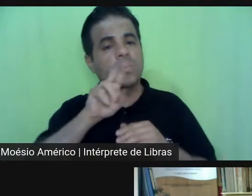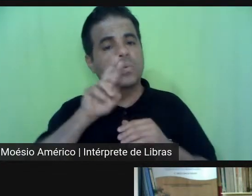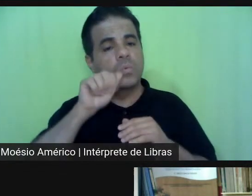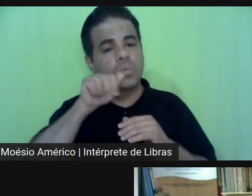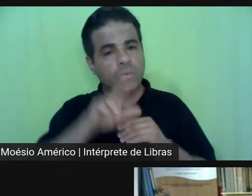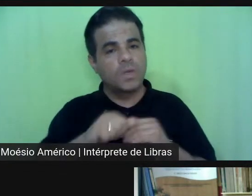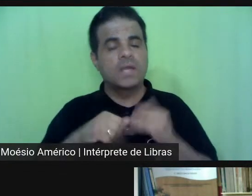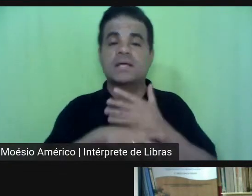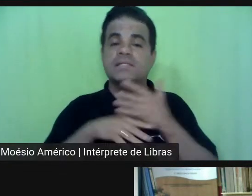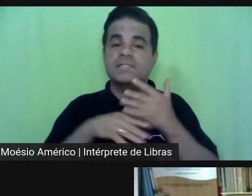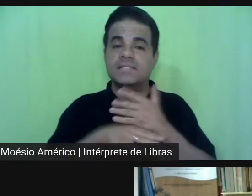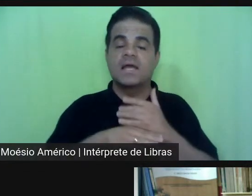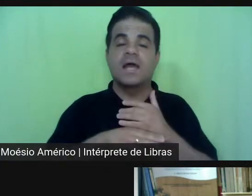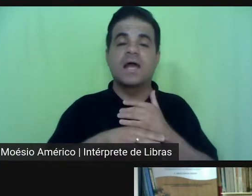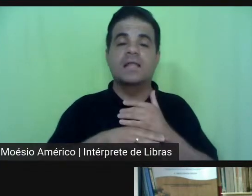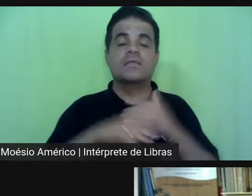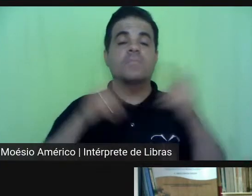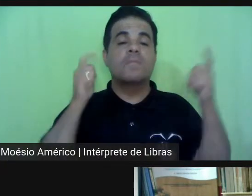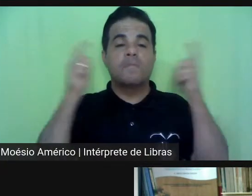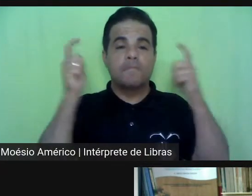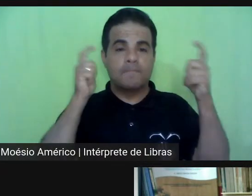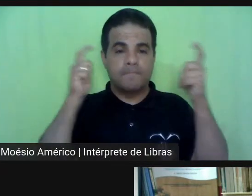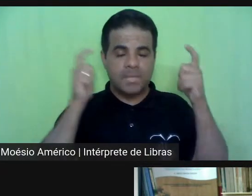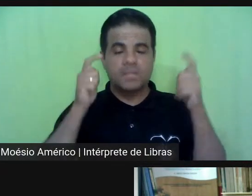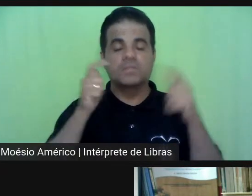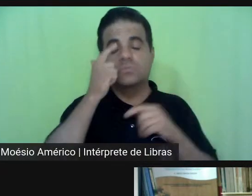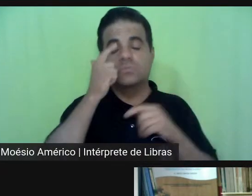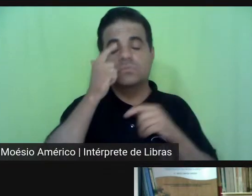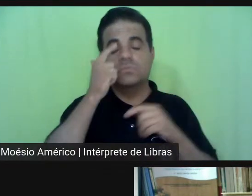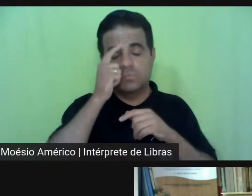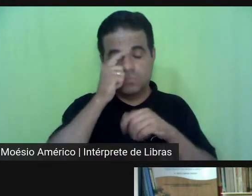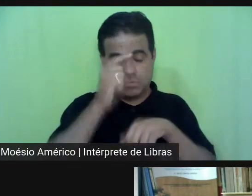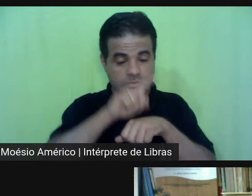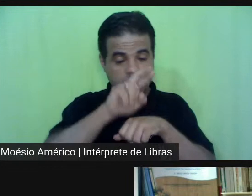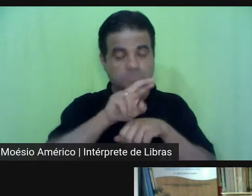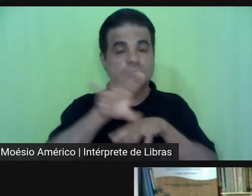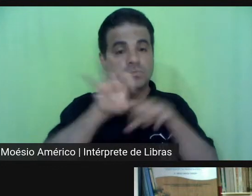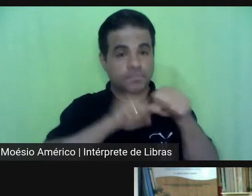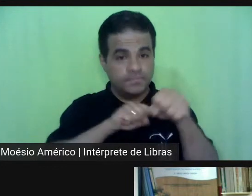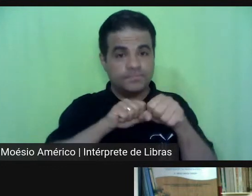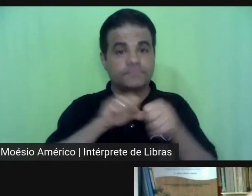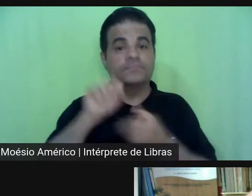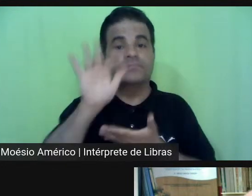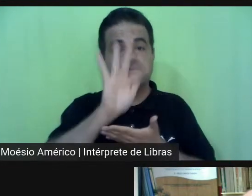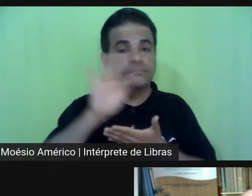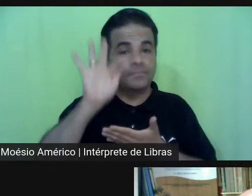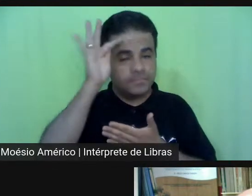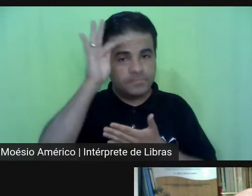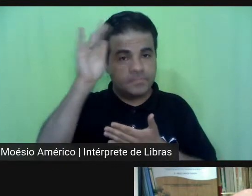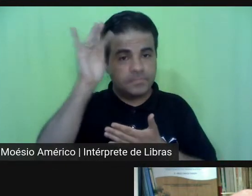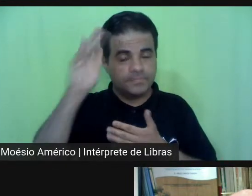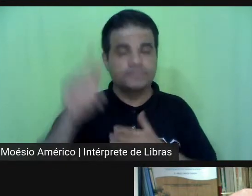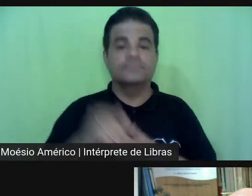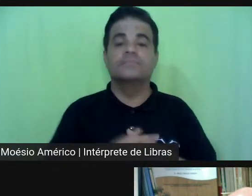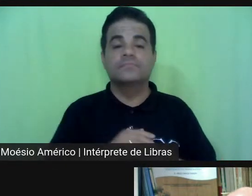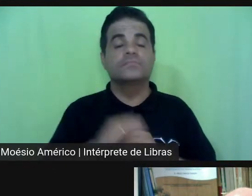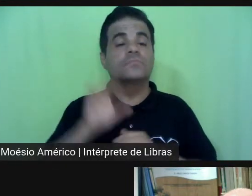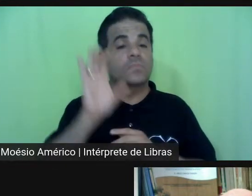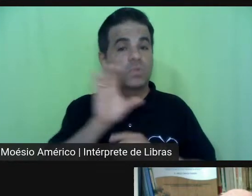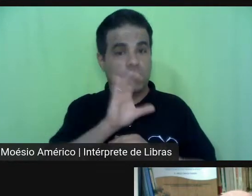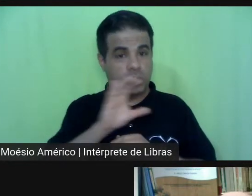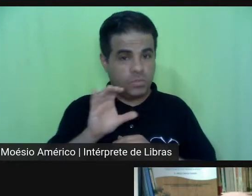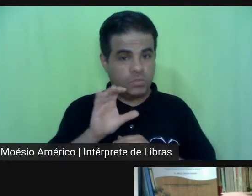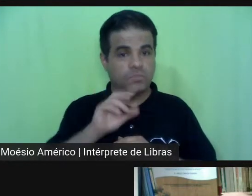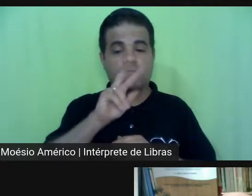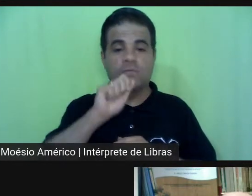ciudad de méxico méxico futuro sin filosofía en la pontificia universidad católica de valparaíso